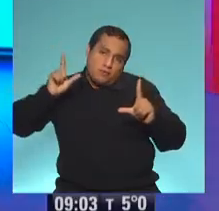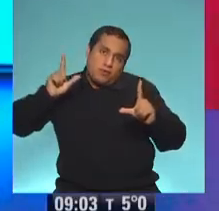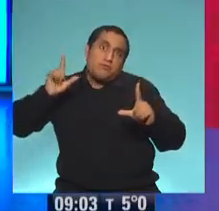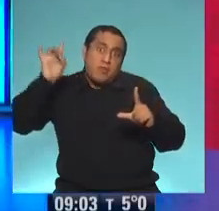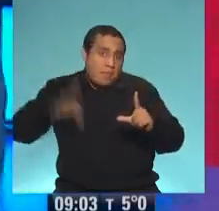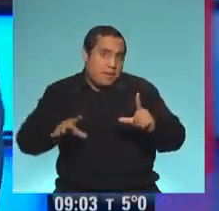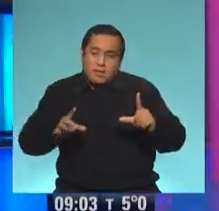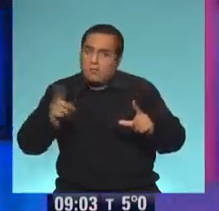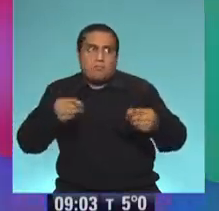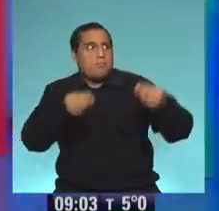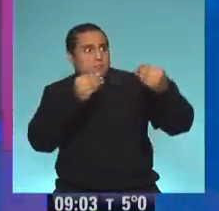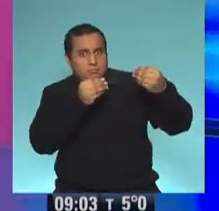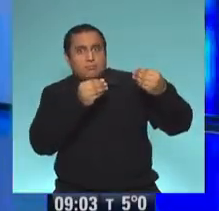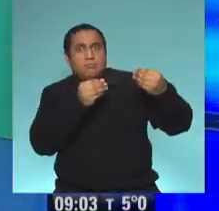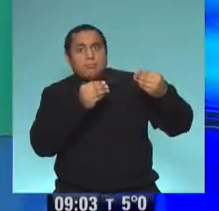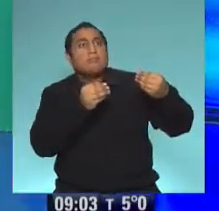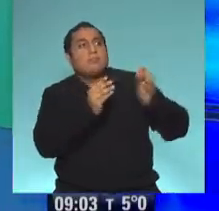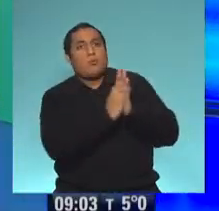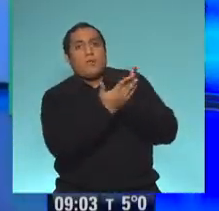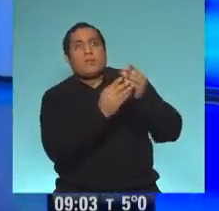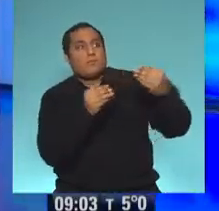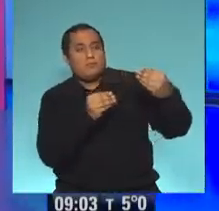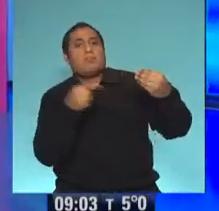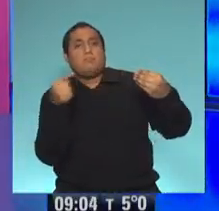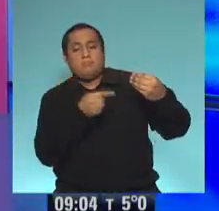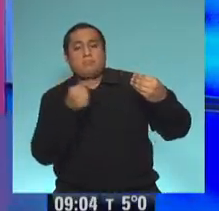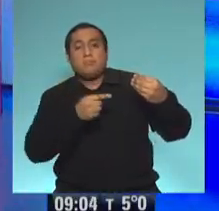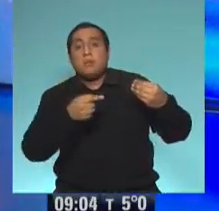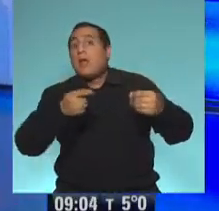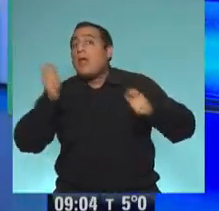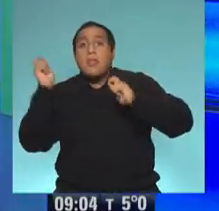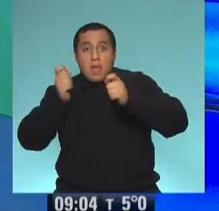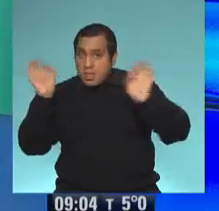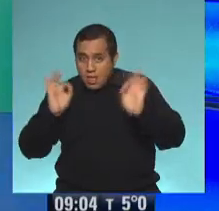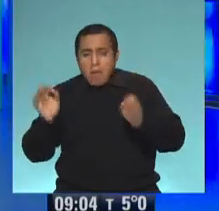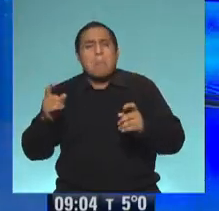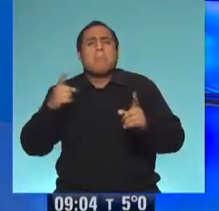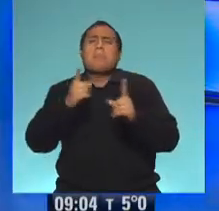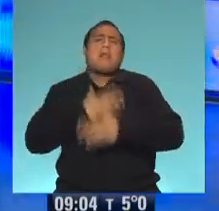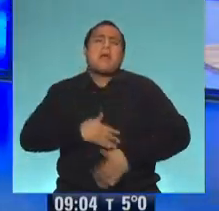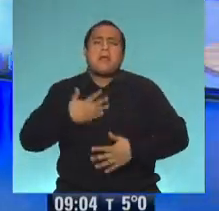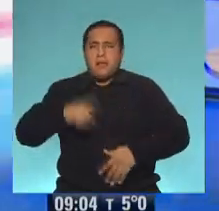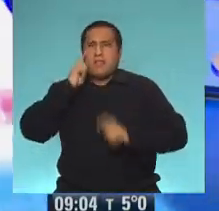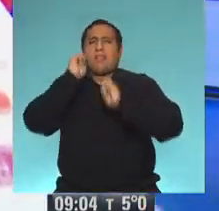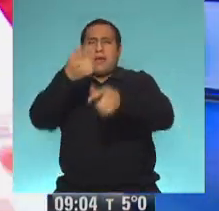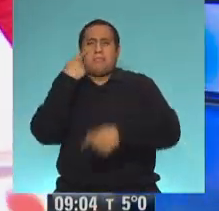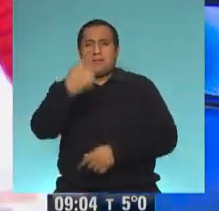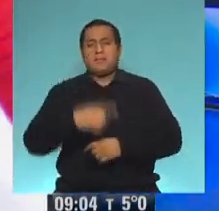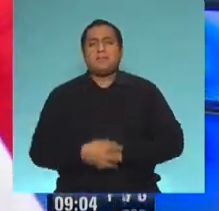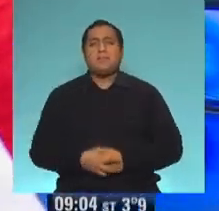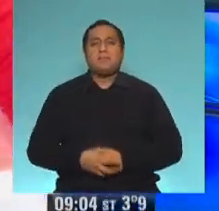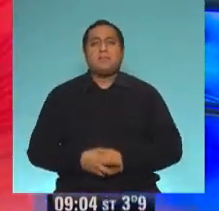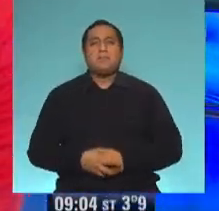también. Estamos en forma física. Forma física. Ahí está. En y si papel. No les llegaron los cuadernillos, no se hagan problema porque. Nosotros, se lo mandamos.